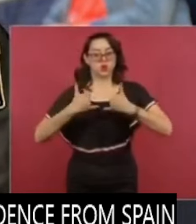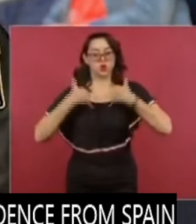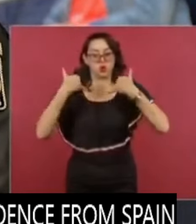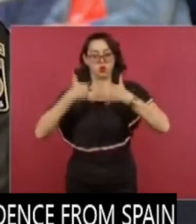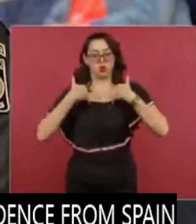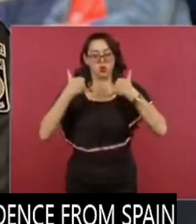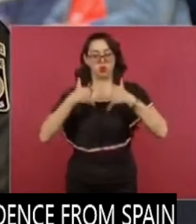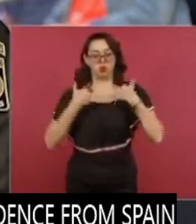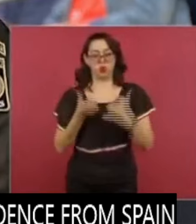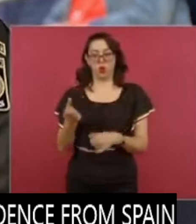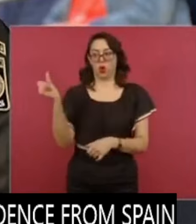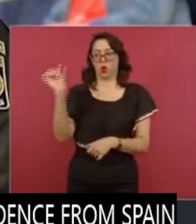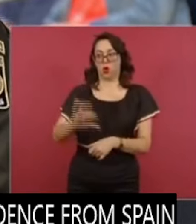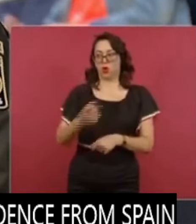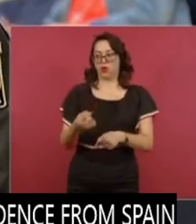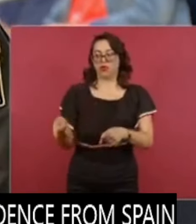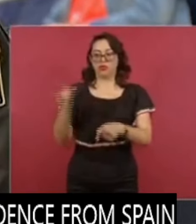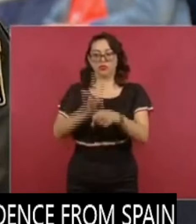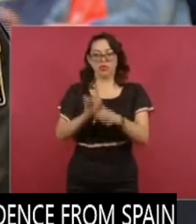en esta significativa fecha,